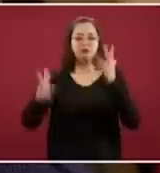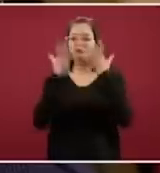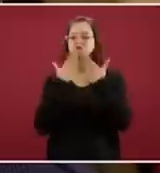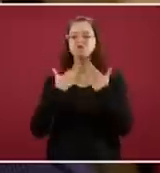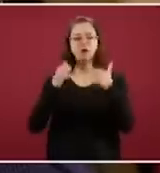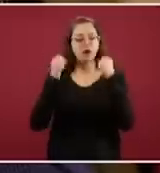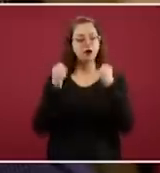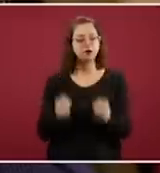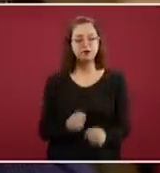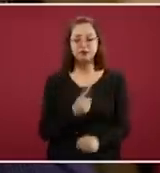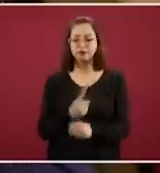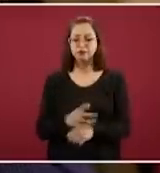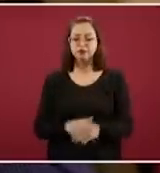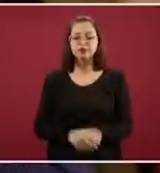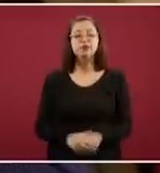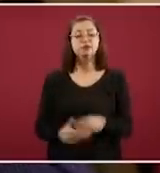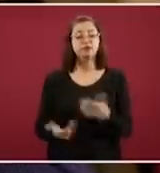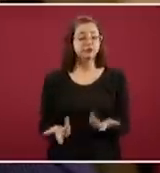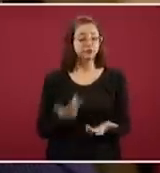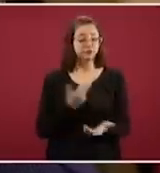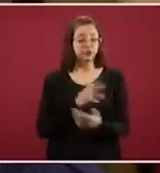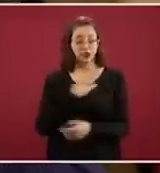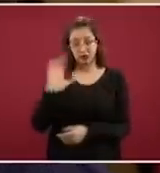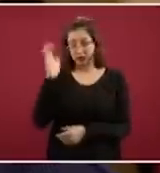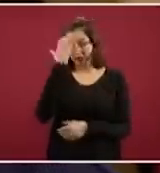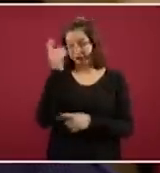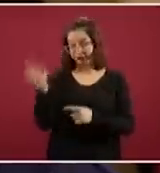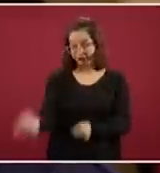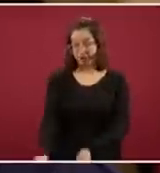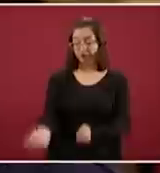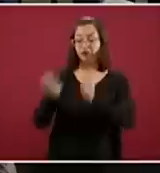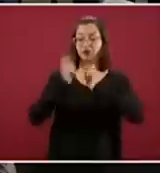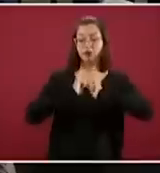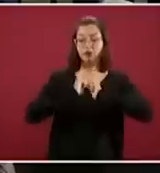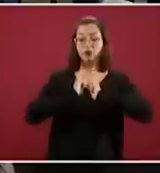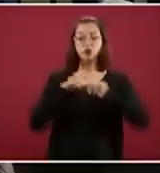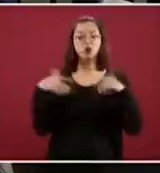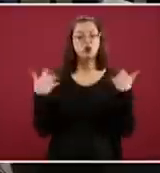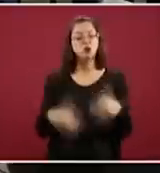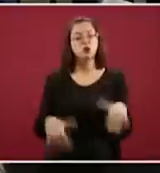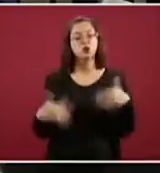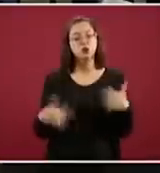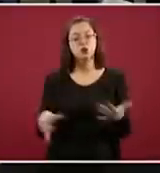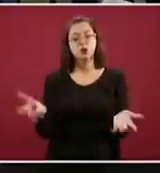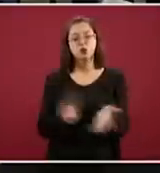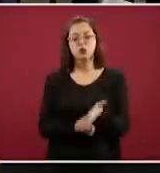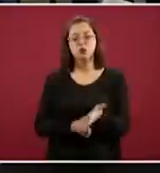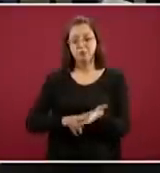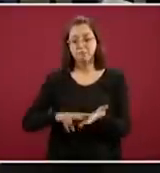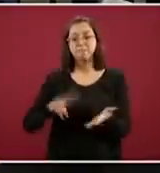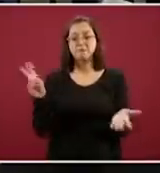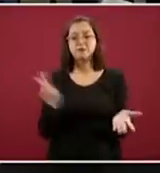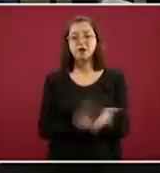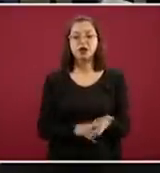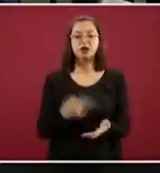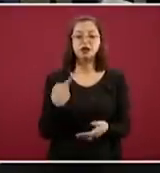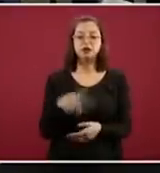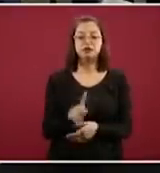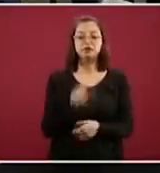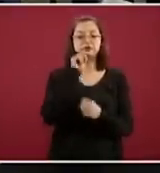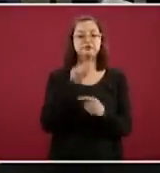inseguridad. Recibir este reconocimiento vale mucho para mí, pero es también una